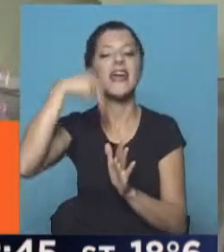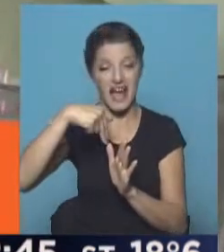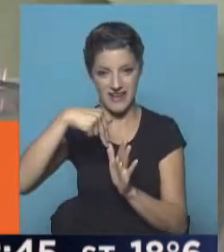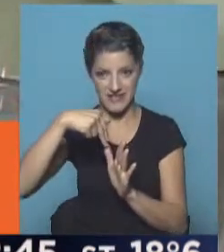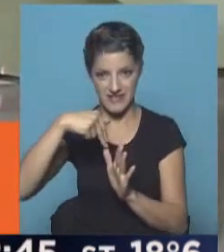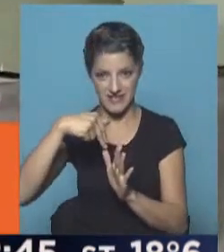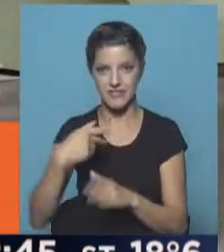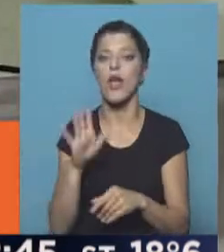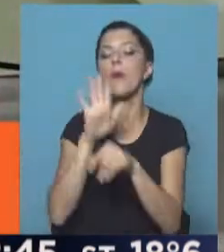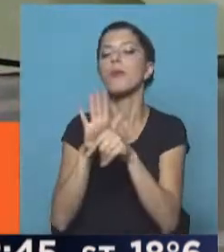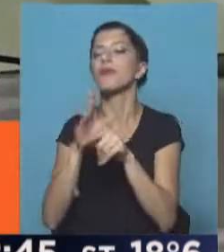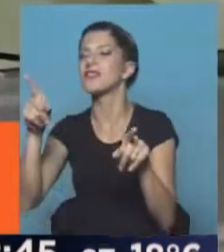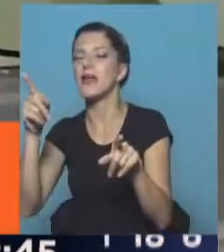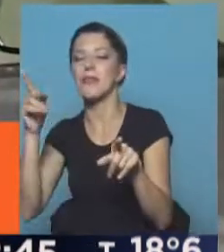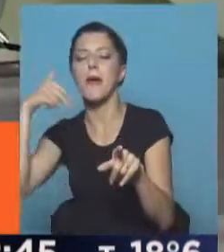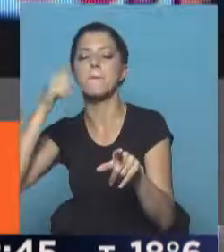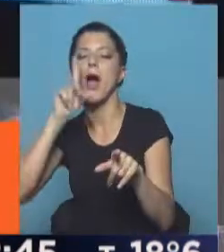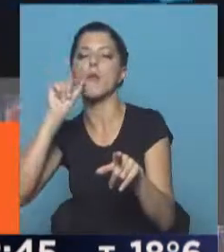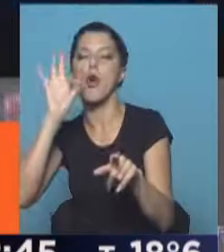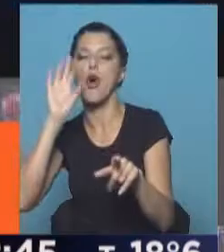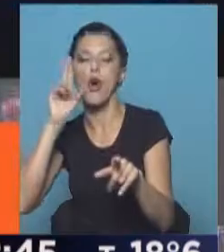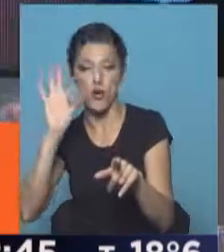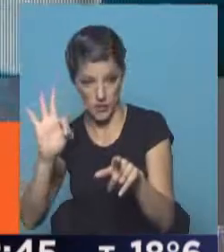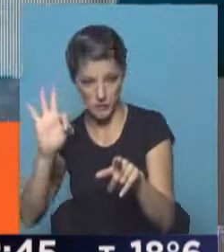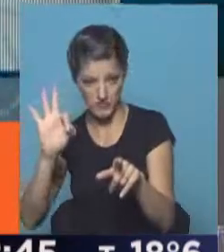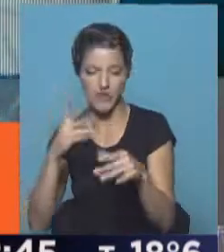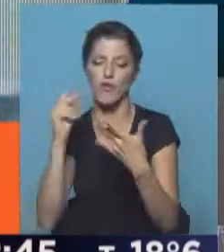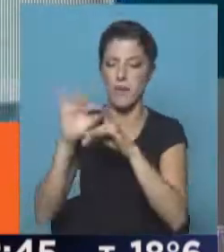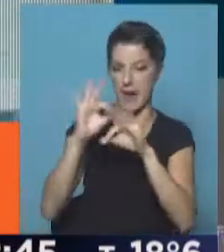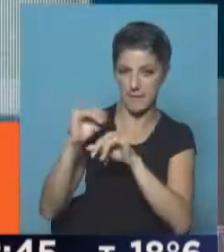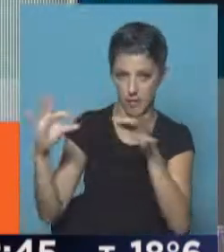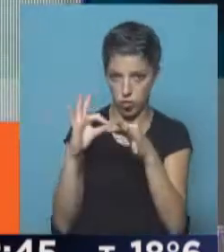referencia al Marlboro Country, digamos, ¿no? En el 88, Dukakis, candidato